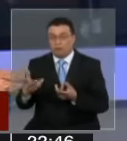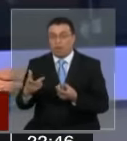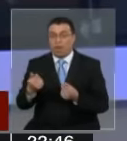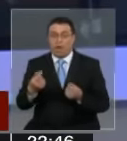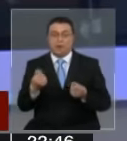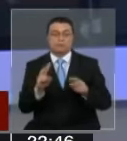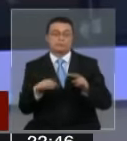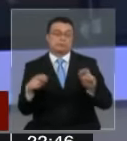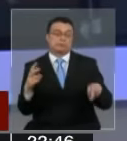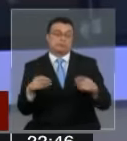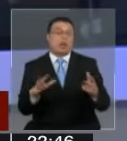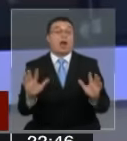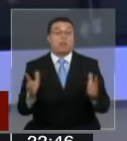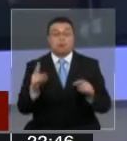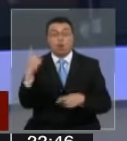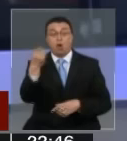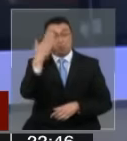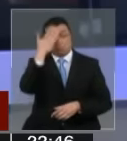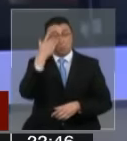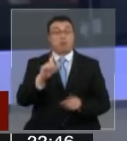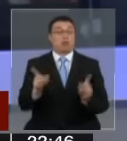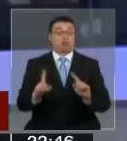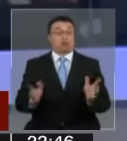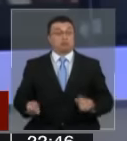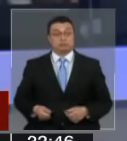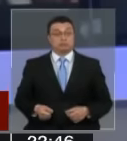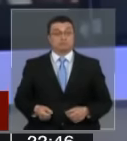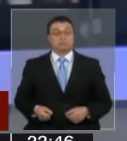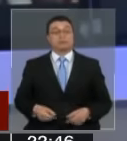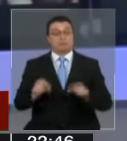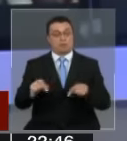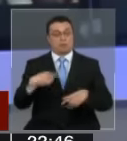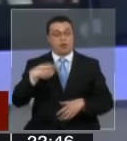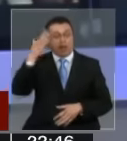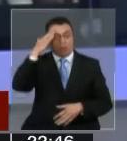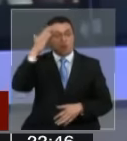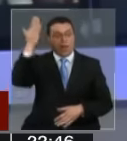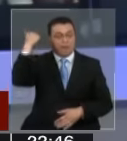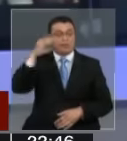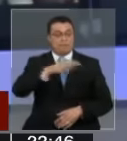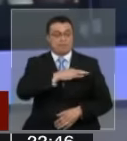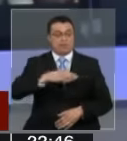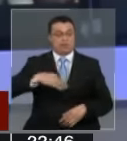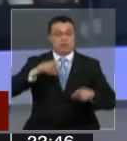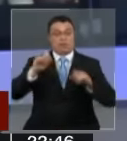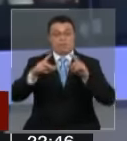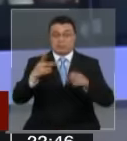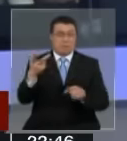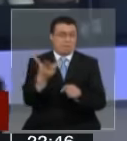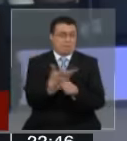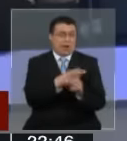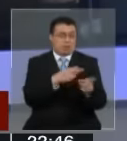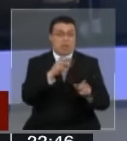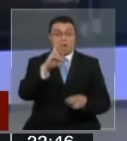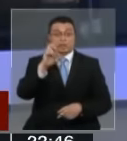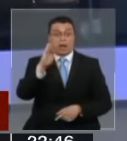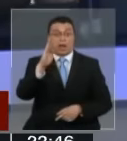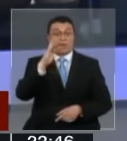granjería, ¿no? A nadie le preocupó eso. Yo me acuerdo que en ese momento el ministro de Defensa, nefasto ministro de Defensa, Jaime